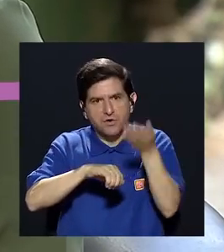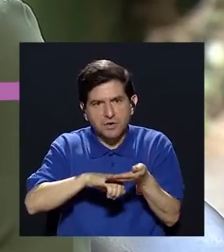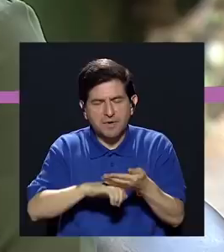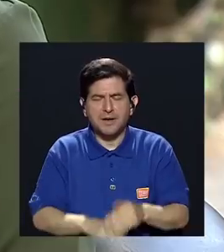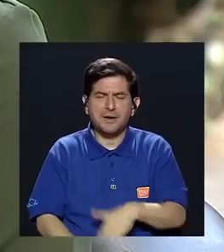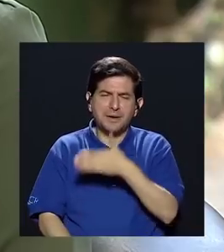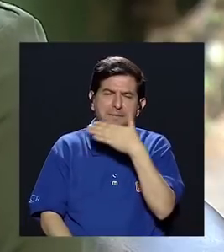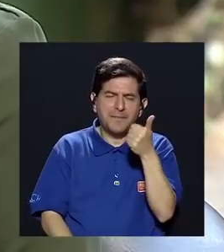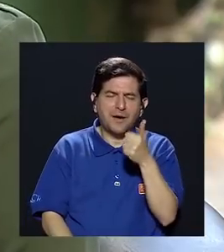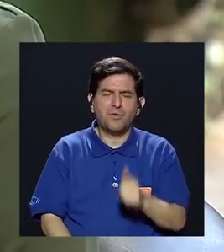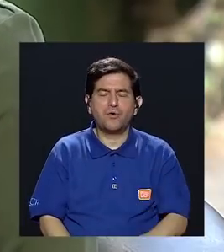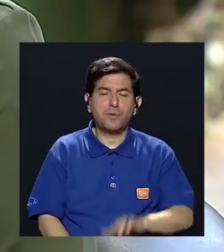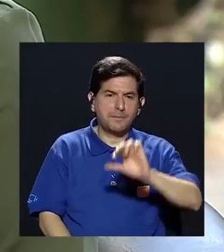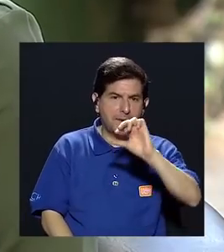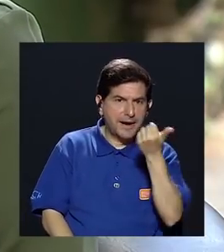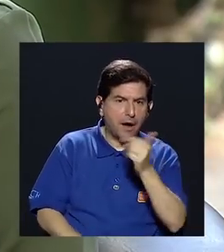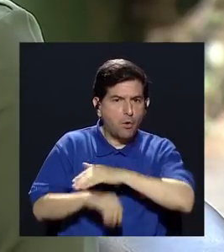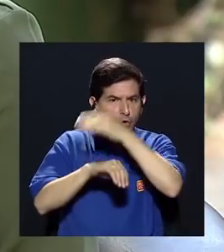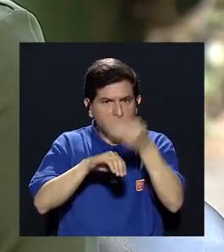que posterguen eso.